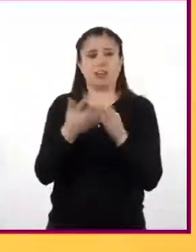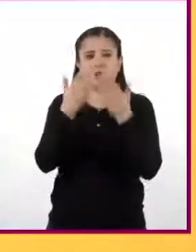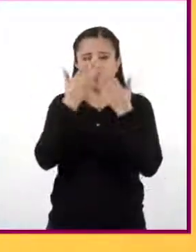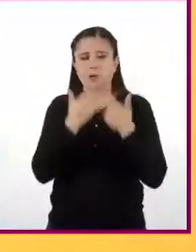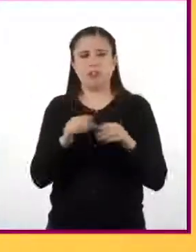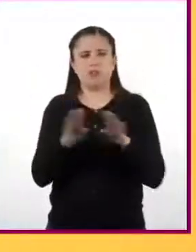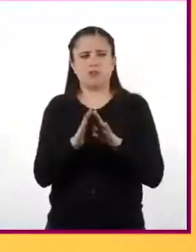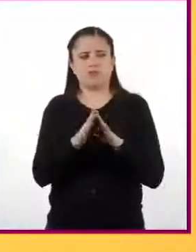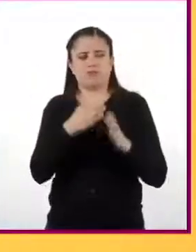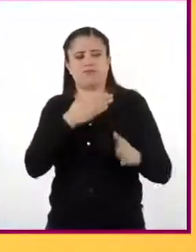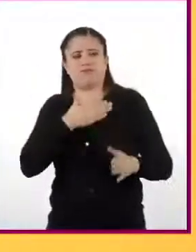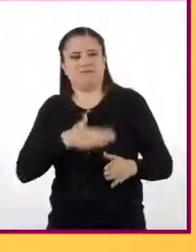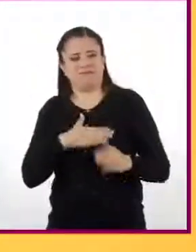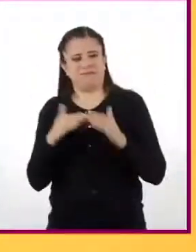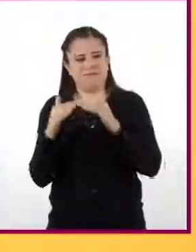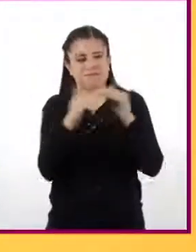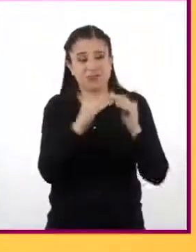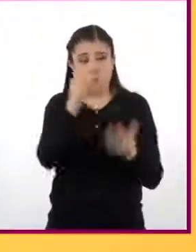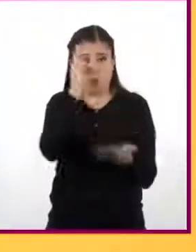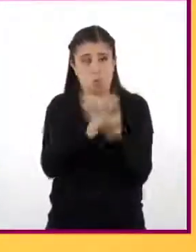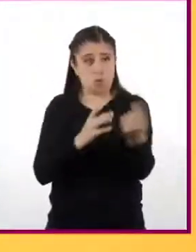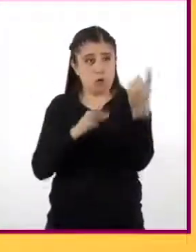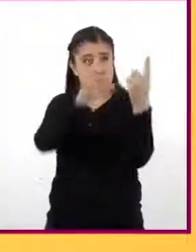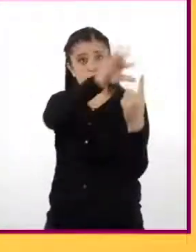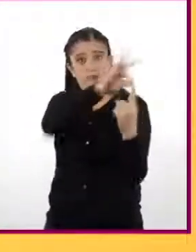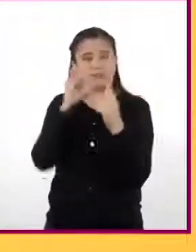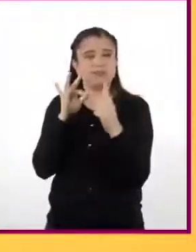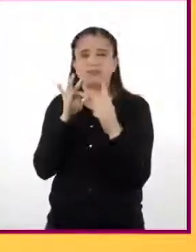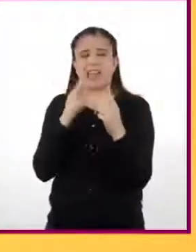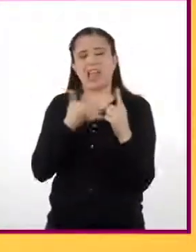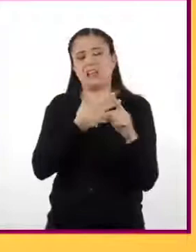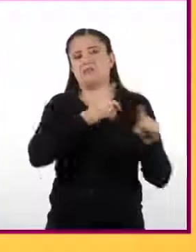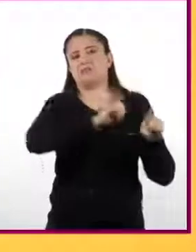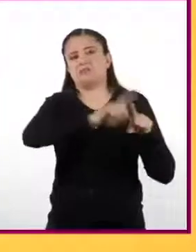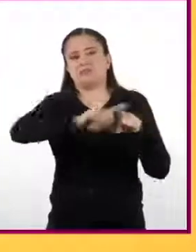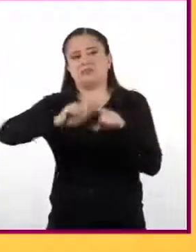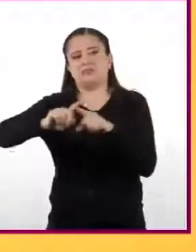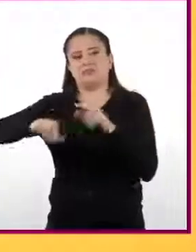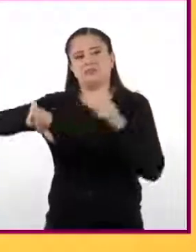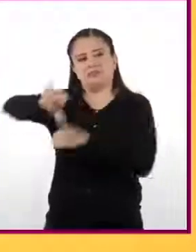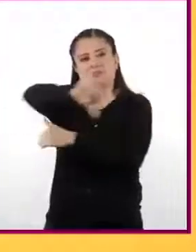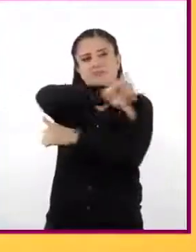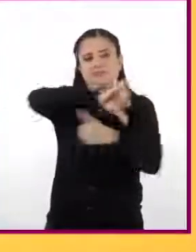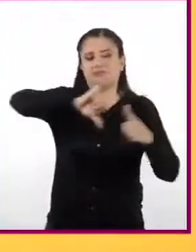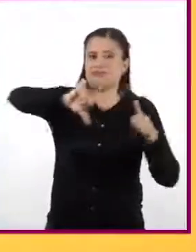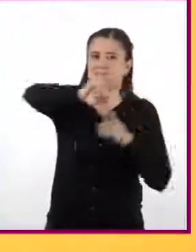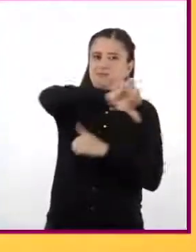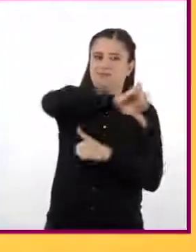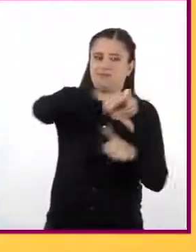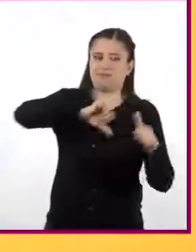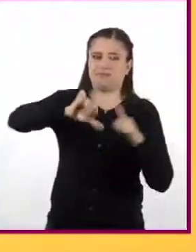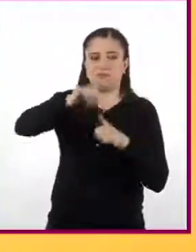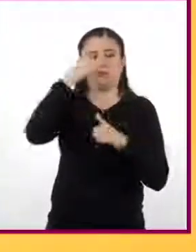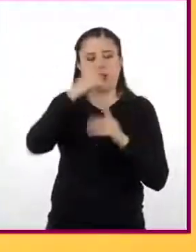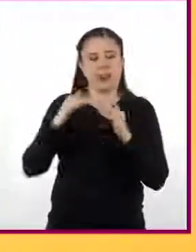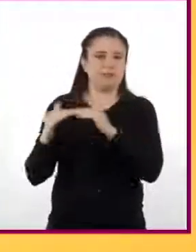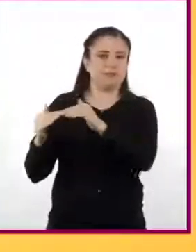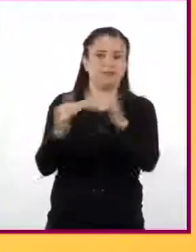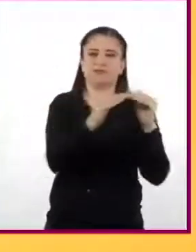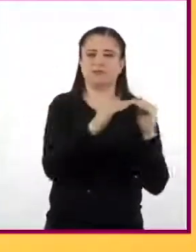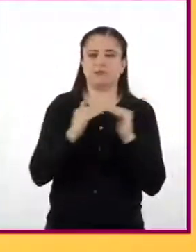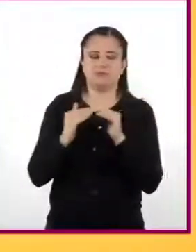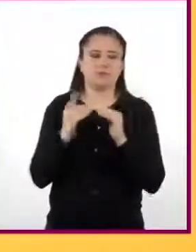una democracia con un partido único, pues una parte esencial es la rotación del poder y la pluralidad de